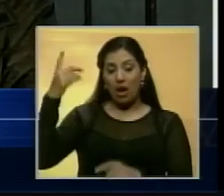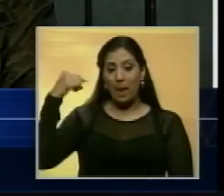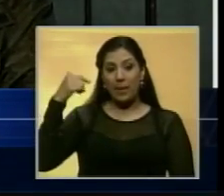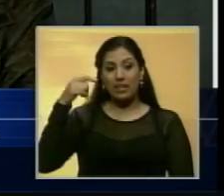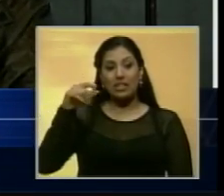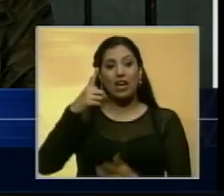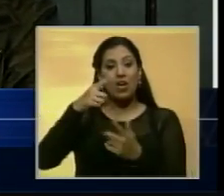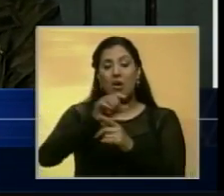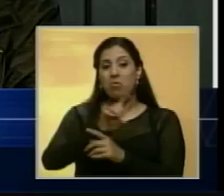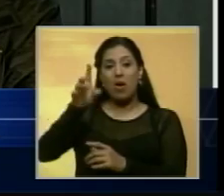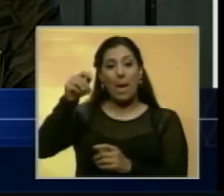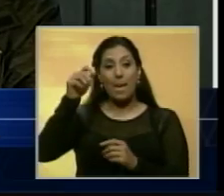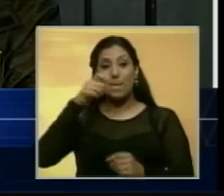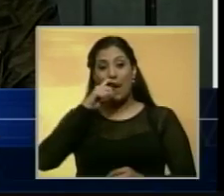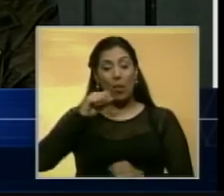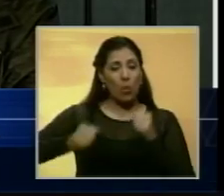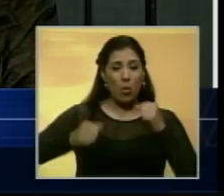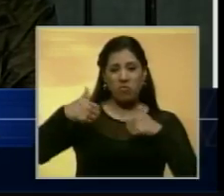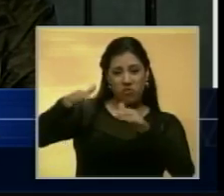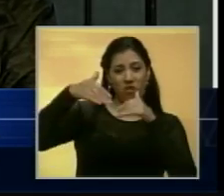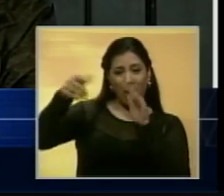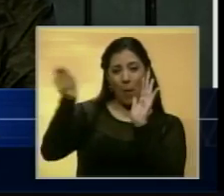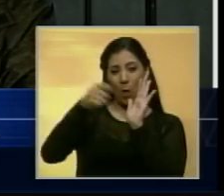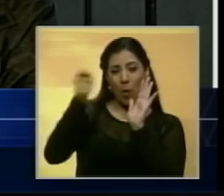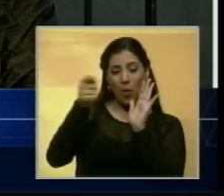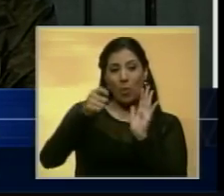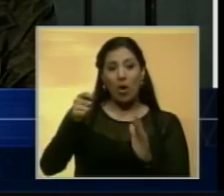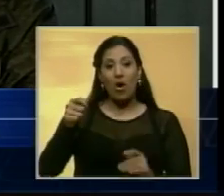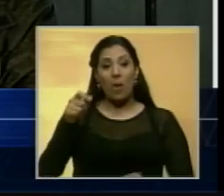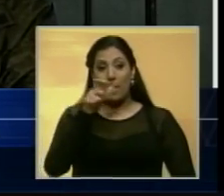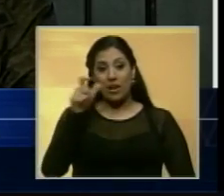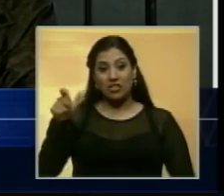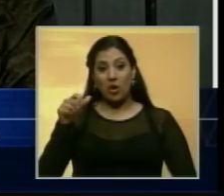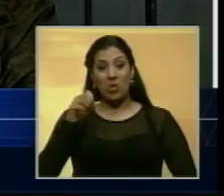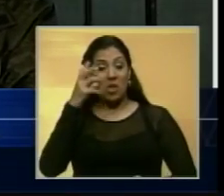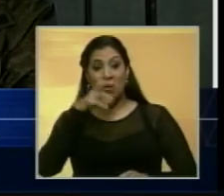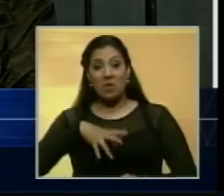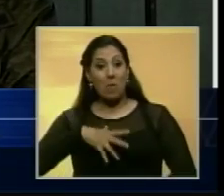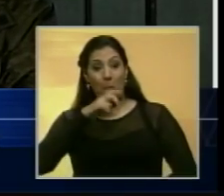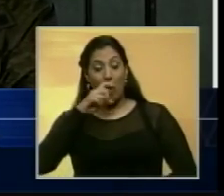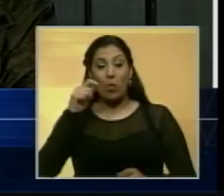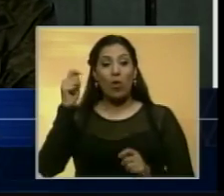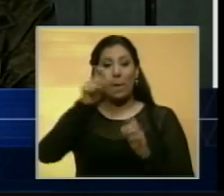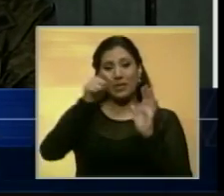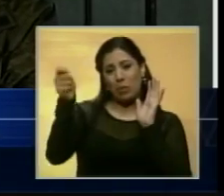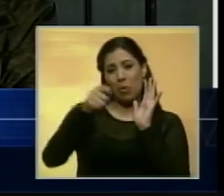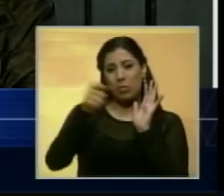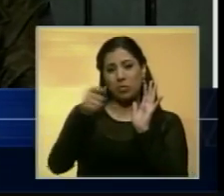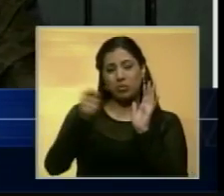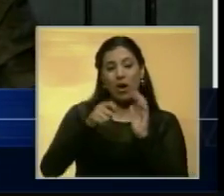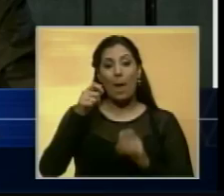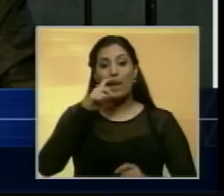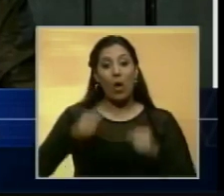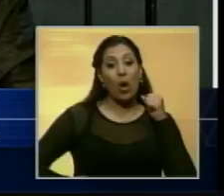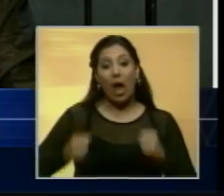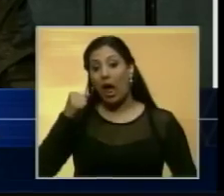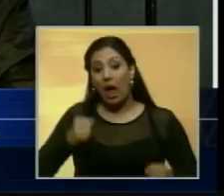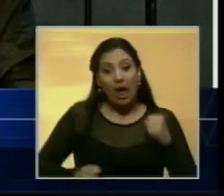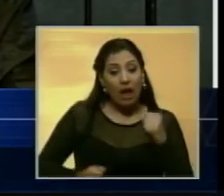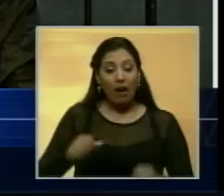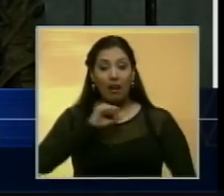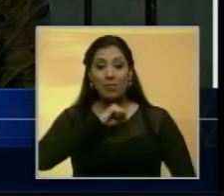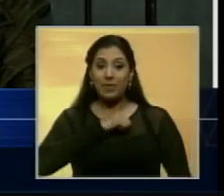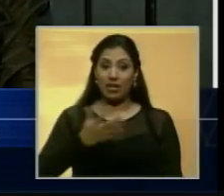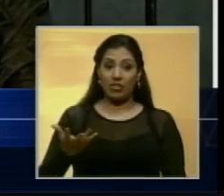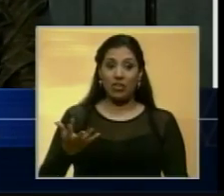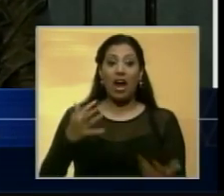en Villarosa y lo echaron a correr, lo corretearon, el tipo salió despavorido, le echaban humo los pies de correr. Y